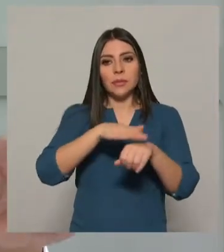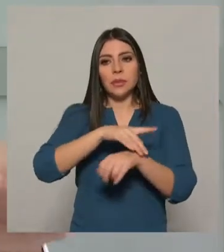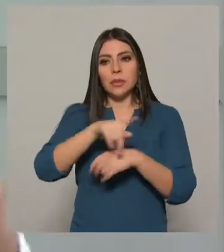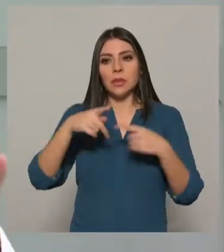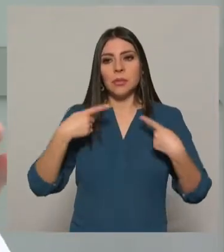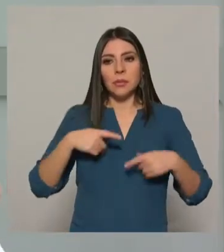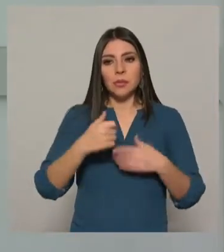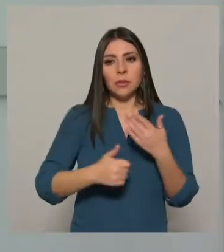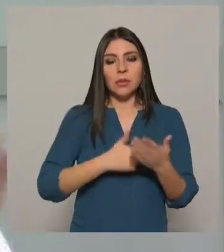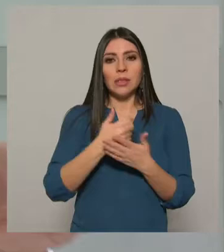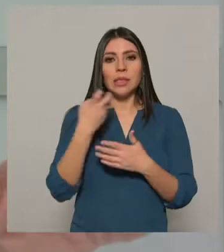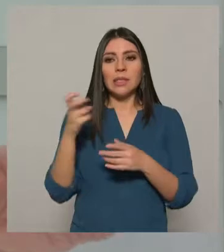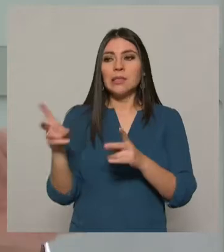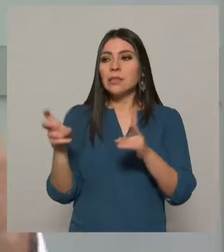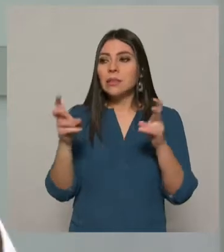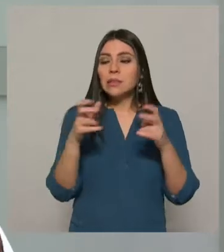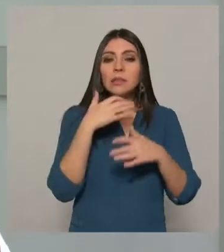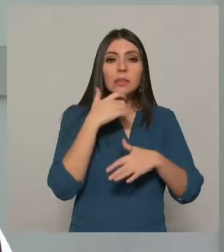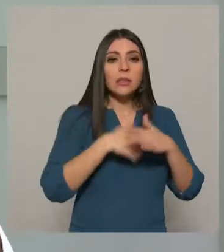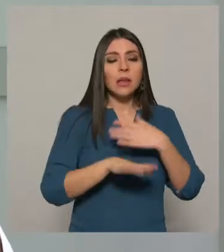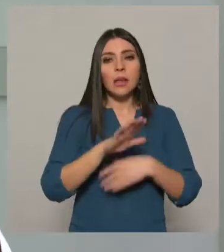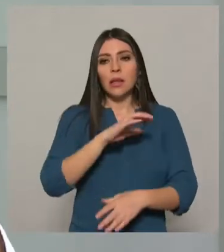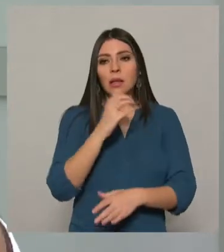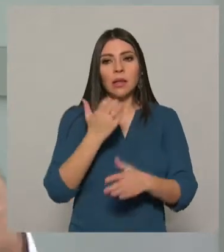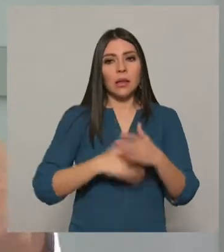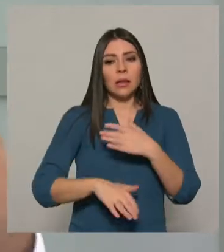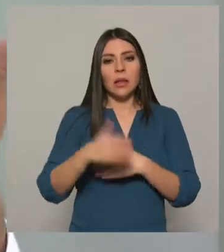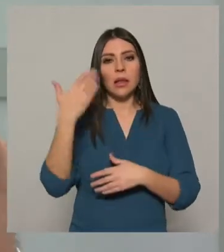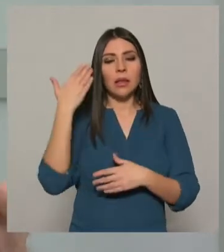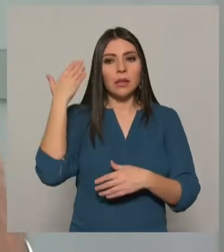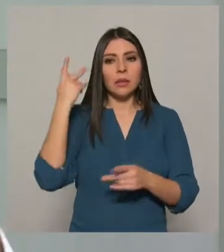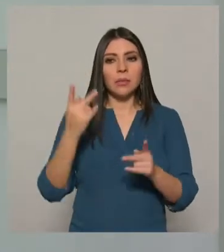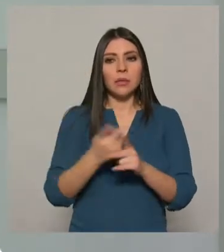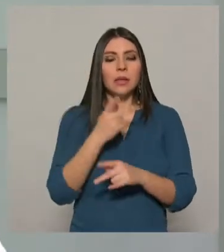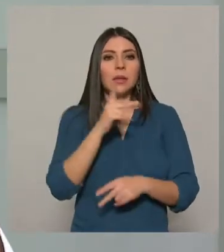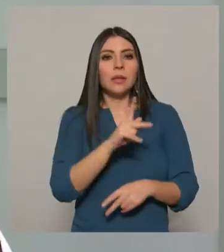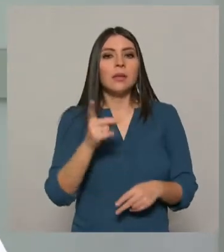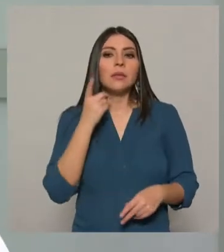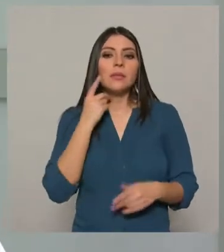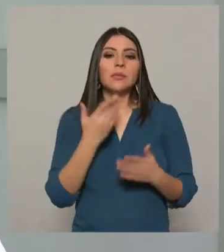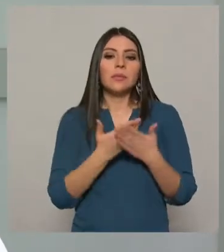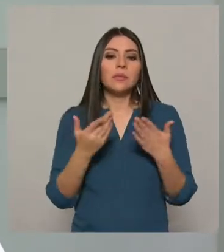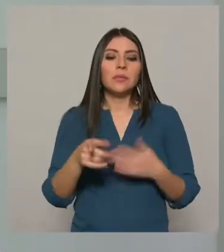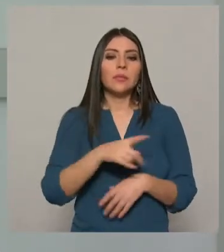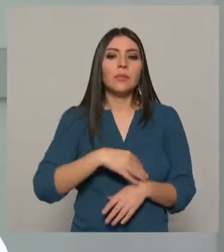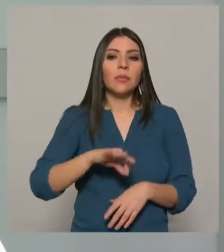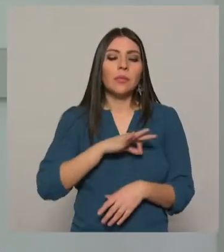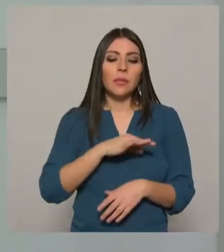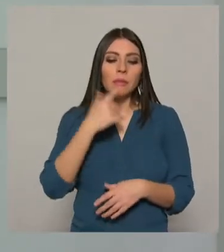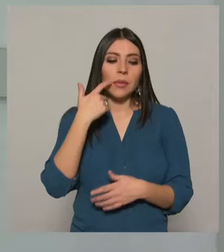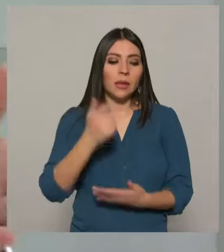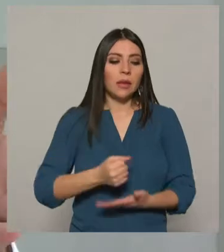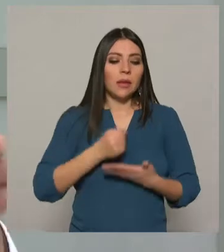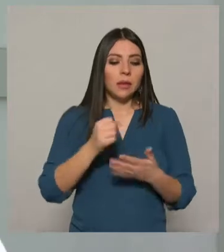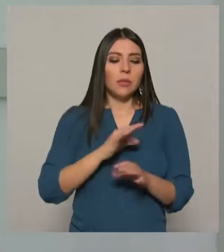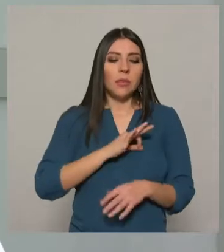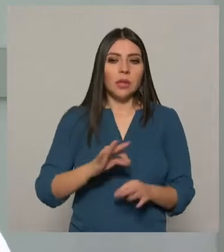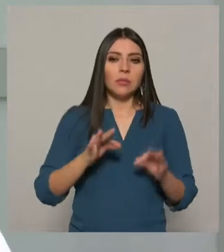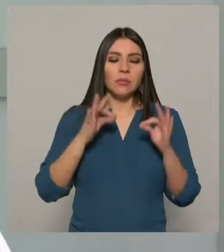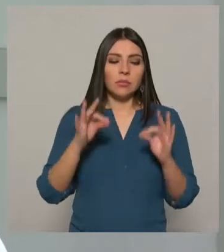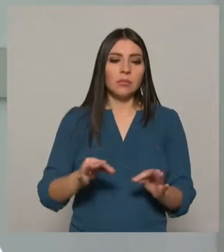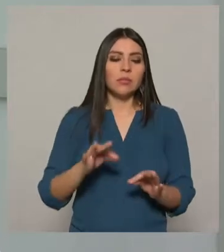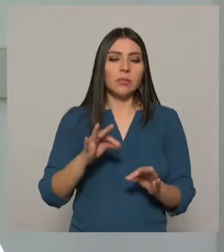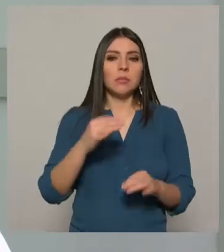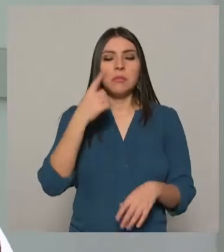eso se acabó, que esas tranzas terminaron en el modelo legislativo y que eso nos da la pauta de que la asignación presupuestal obedezca realmente